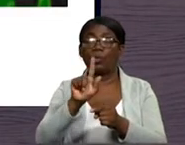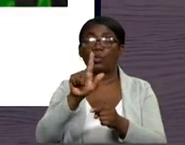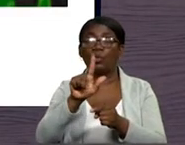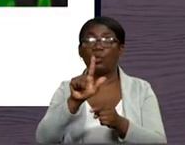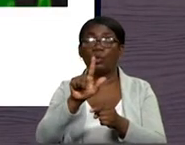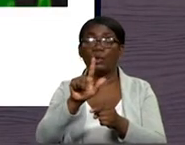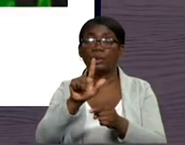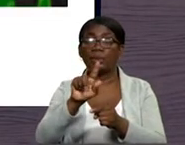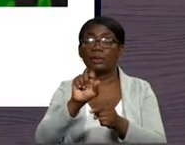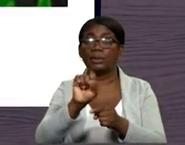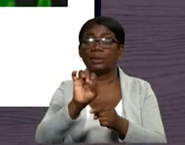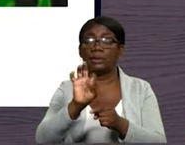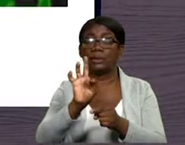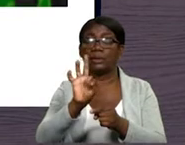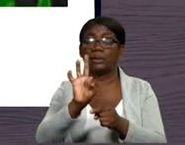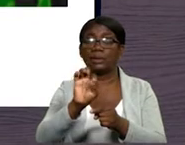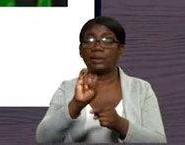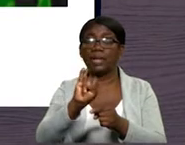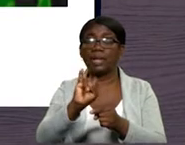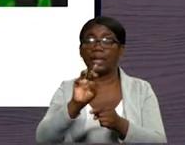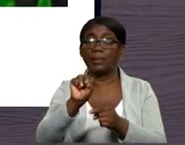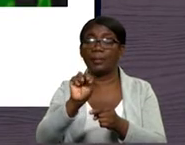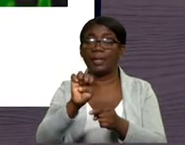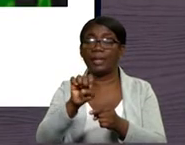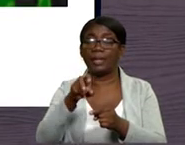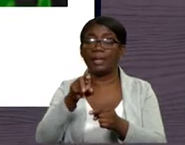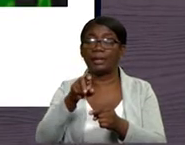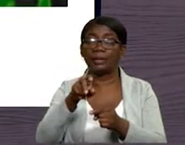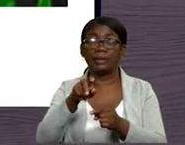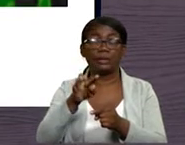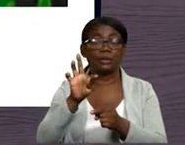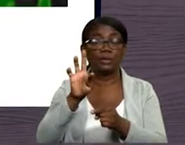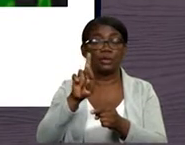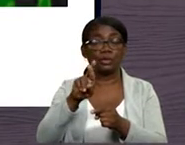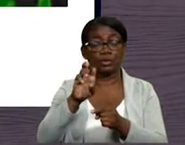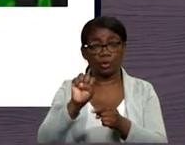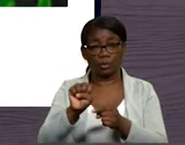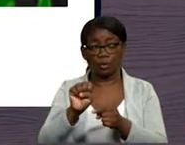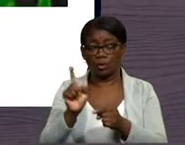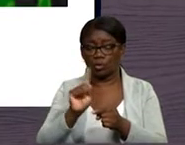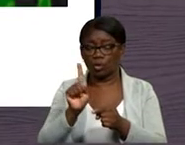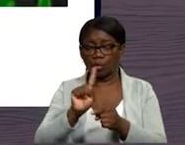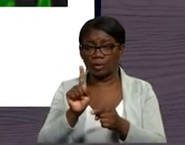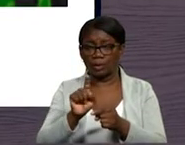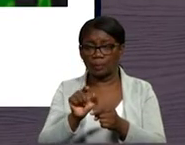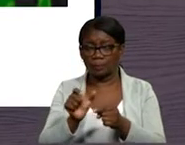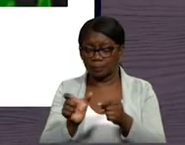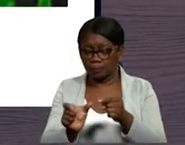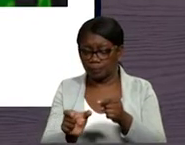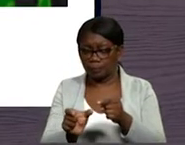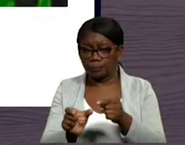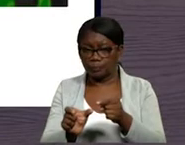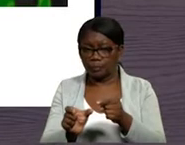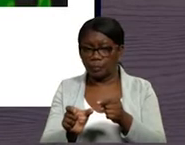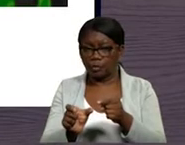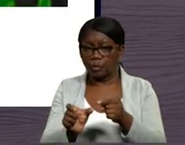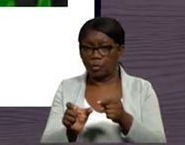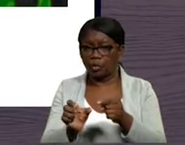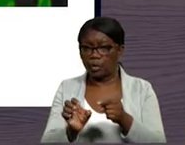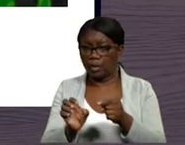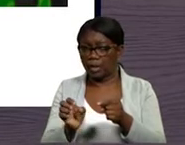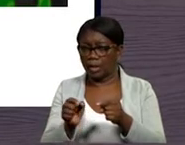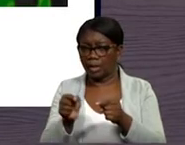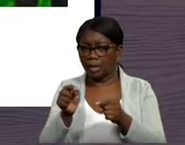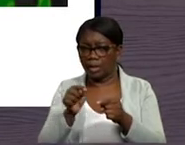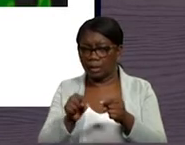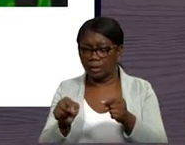diagrama tienes que, una vez identificado el chip, verificar dónde está el símbolo de ground, ¿okay?,